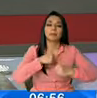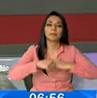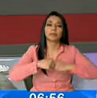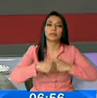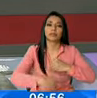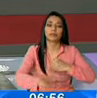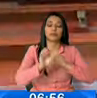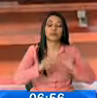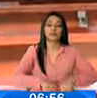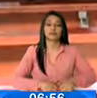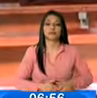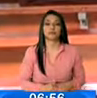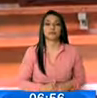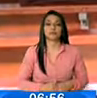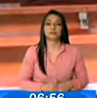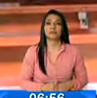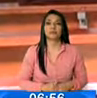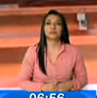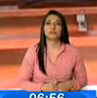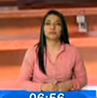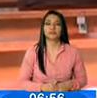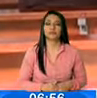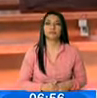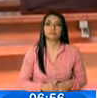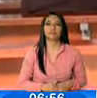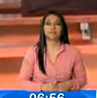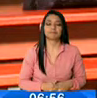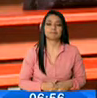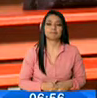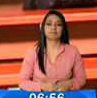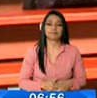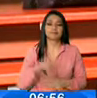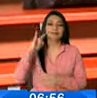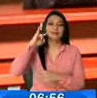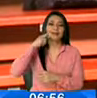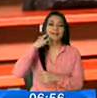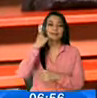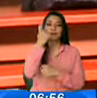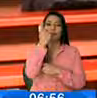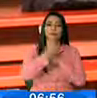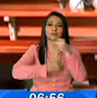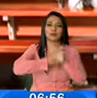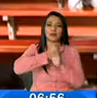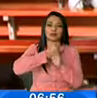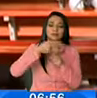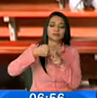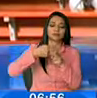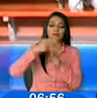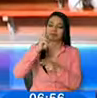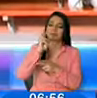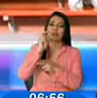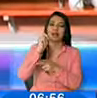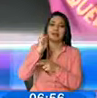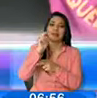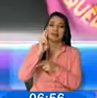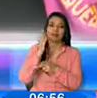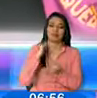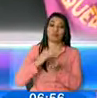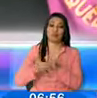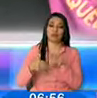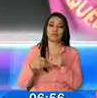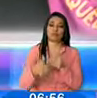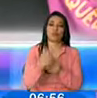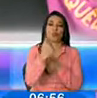caso. Tras un año de la trágica muerte de Valentina, una niña de apenas 11 años de edad, su